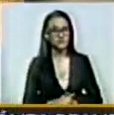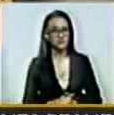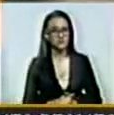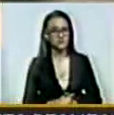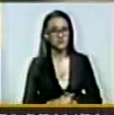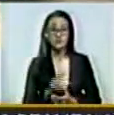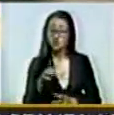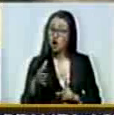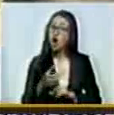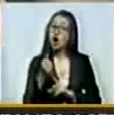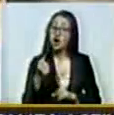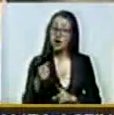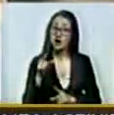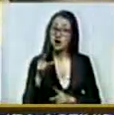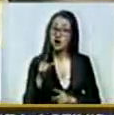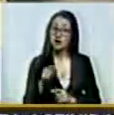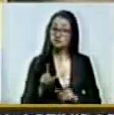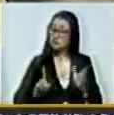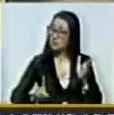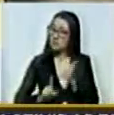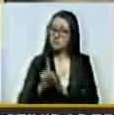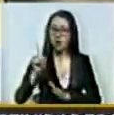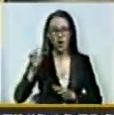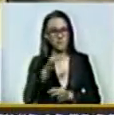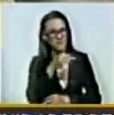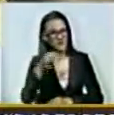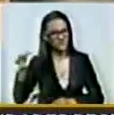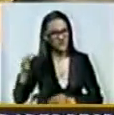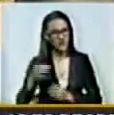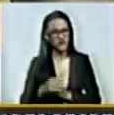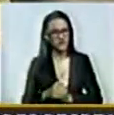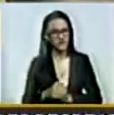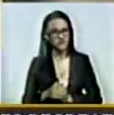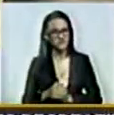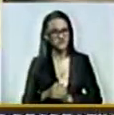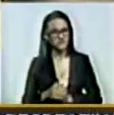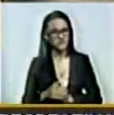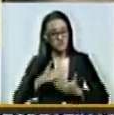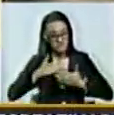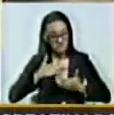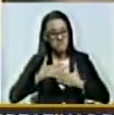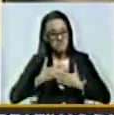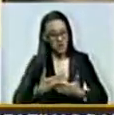Lo lograron, tuvieron éxito, los complacieron,